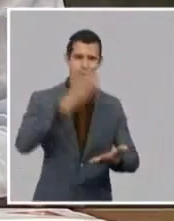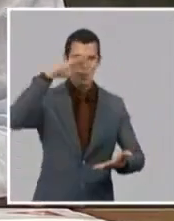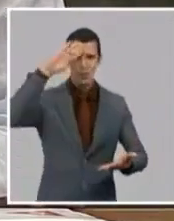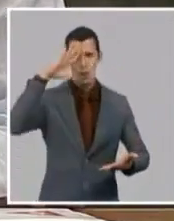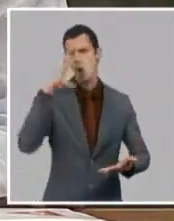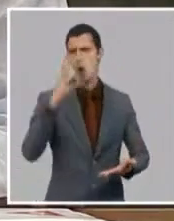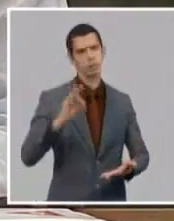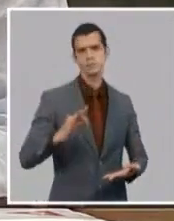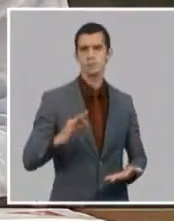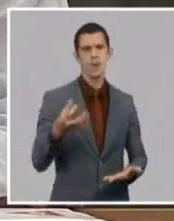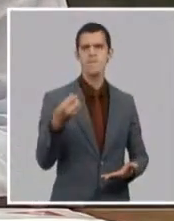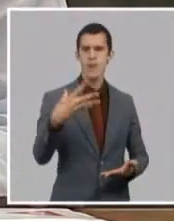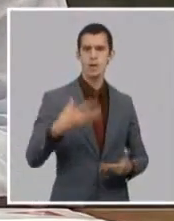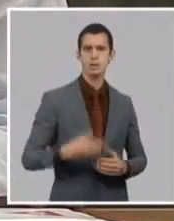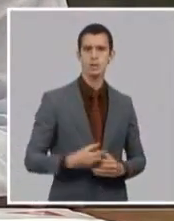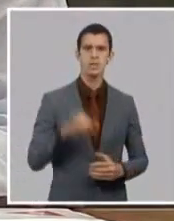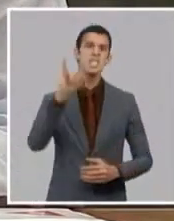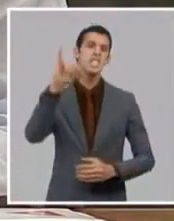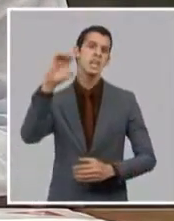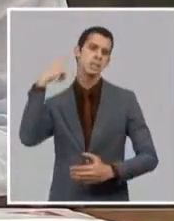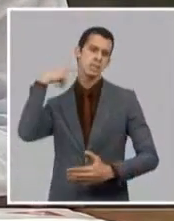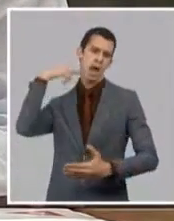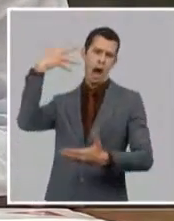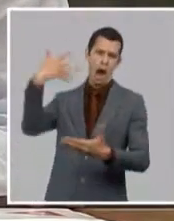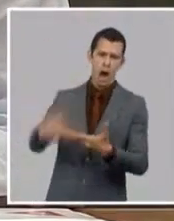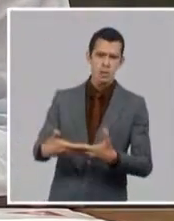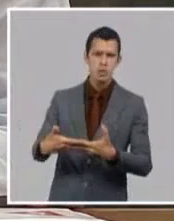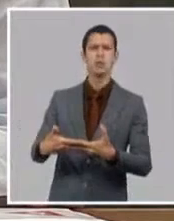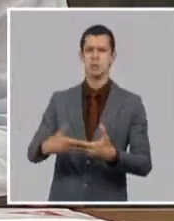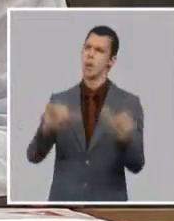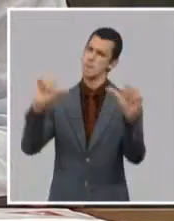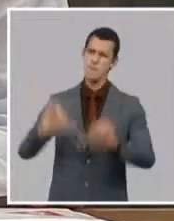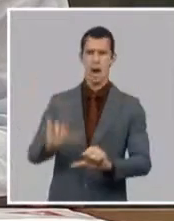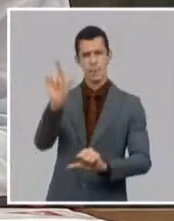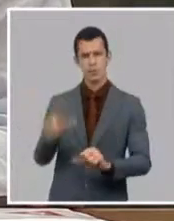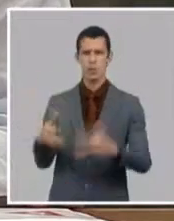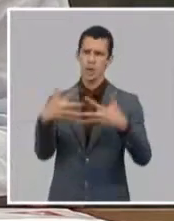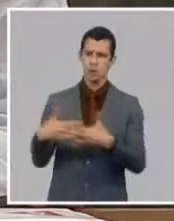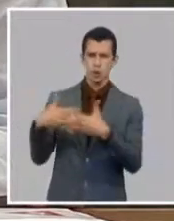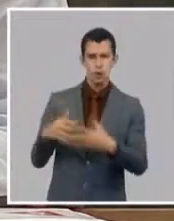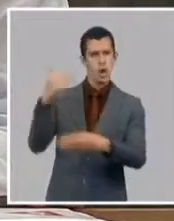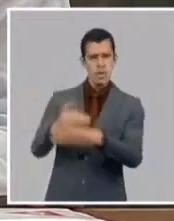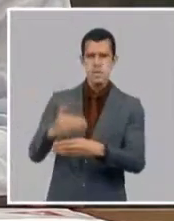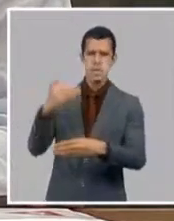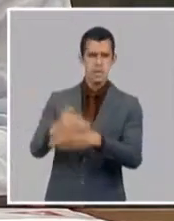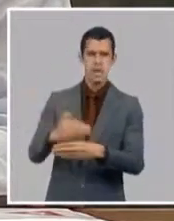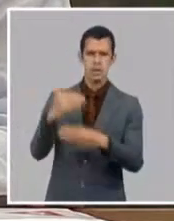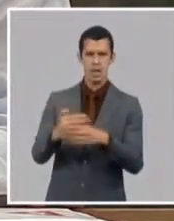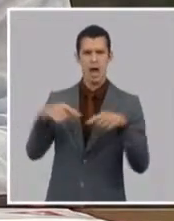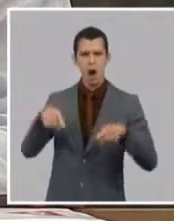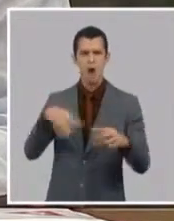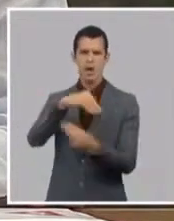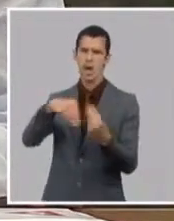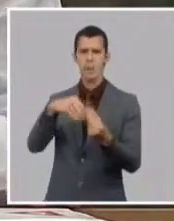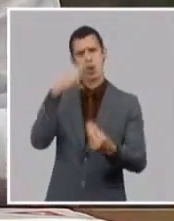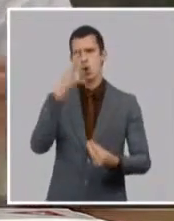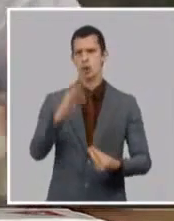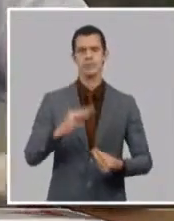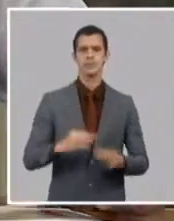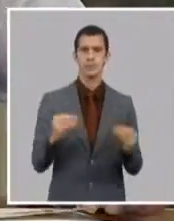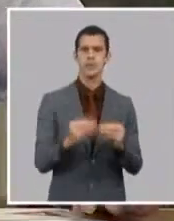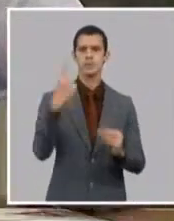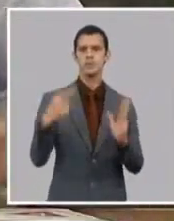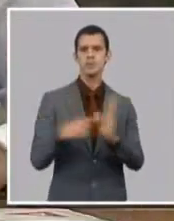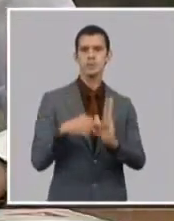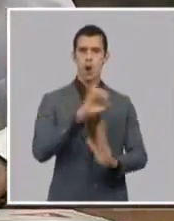sido siempre en estos 60 años. Por lo tanto, hay que defender, asegurar y sostener nuestra